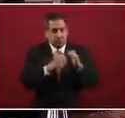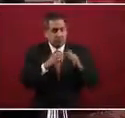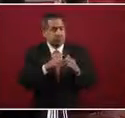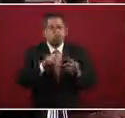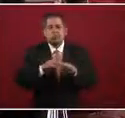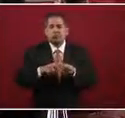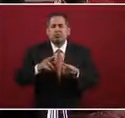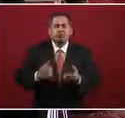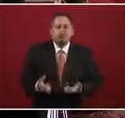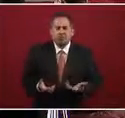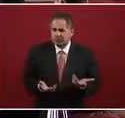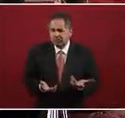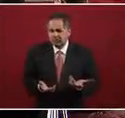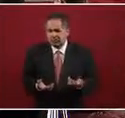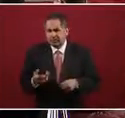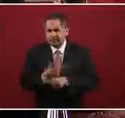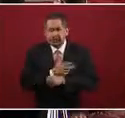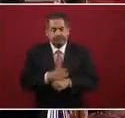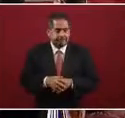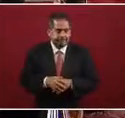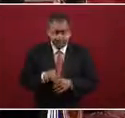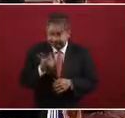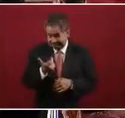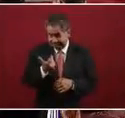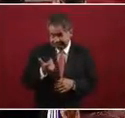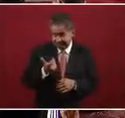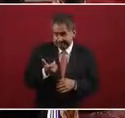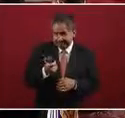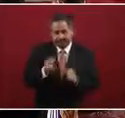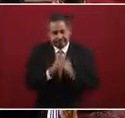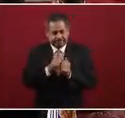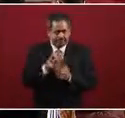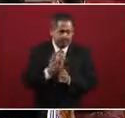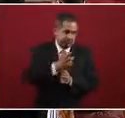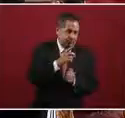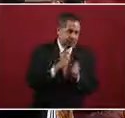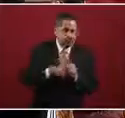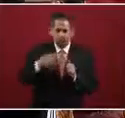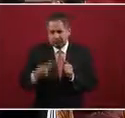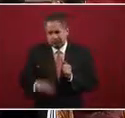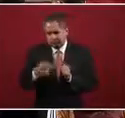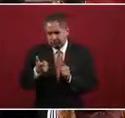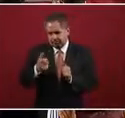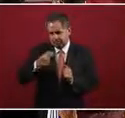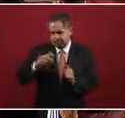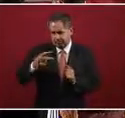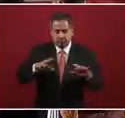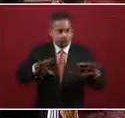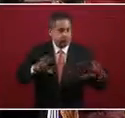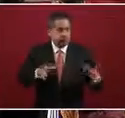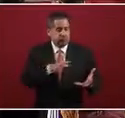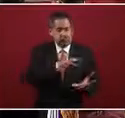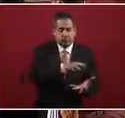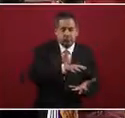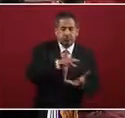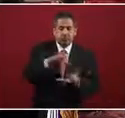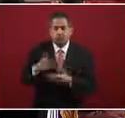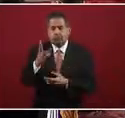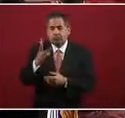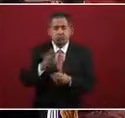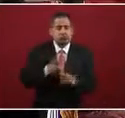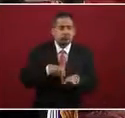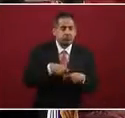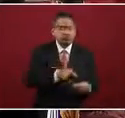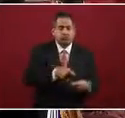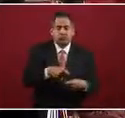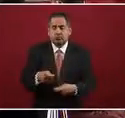Lijigong? Básicamente el numerario o el dinero, ya sea en dólares o en moneda nacional en euros, se fueron a tres fuentes. Y ahorita les